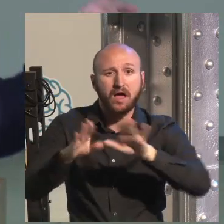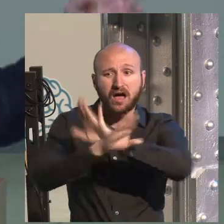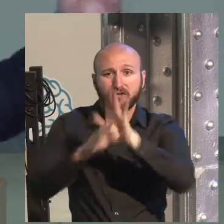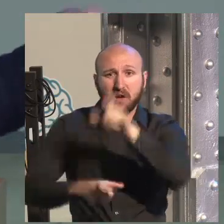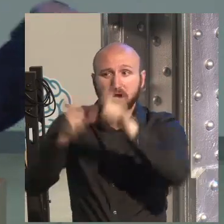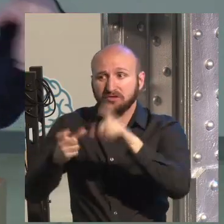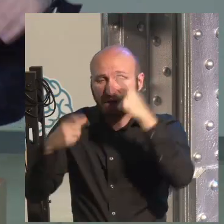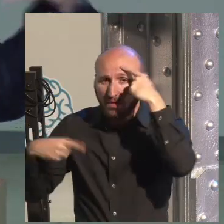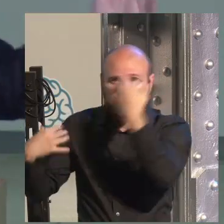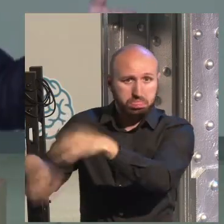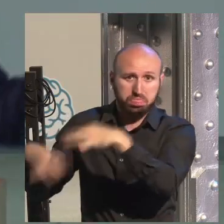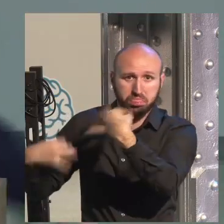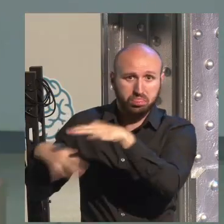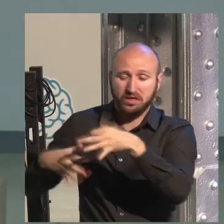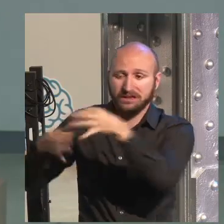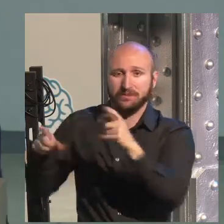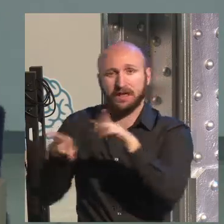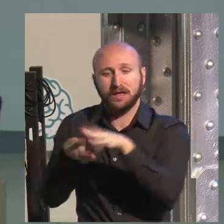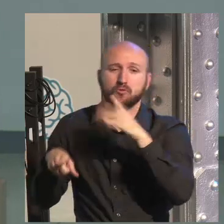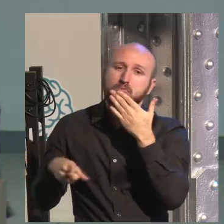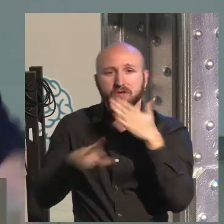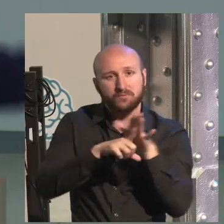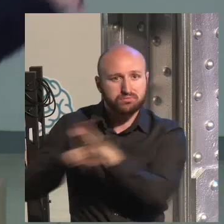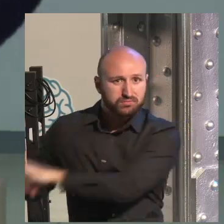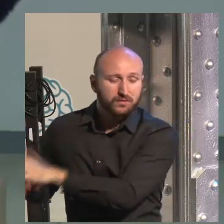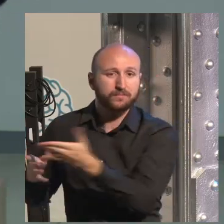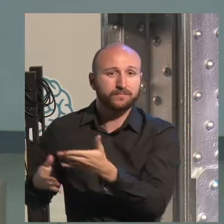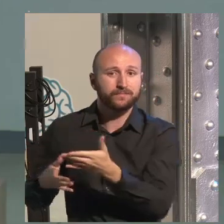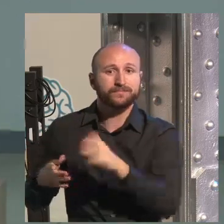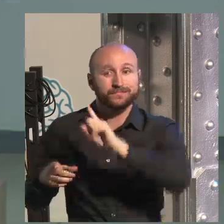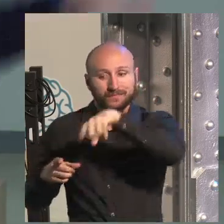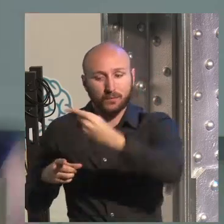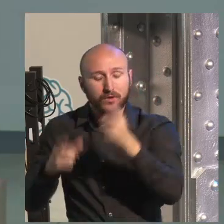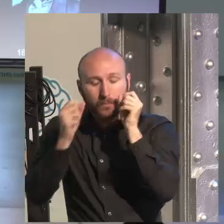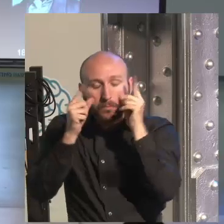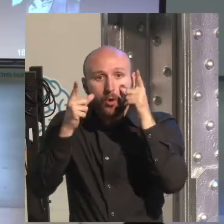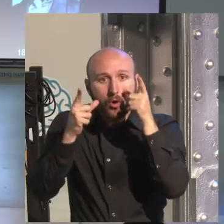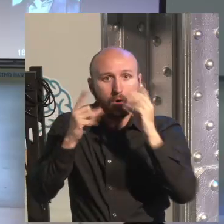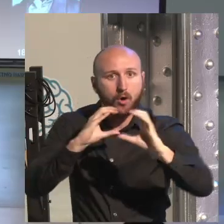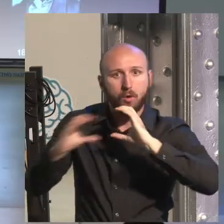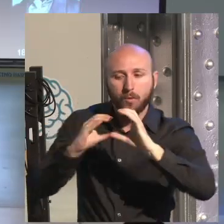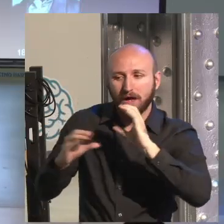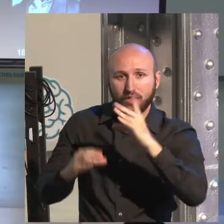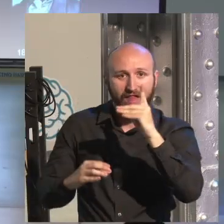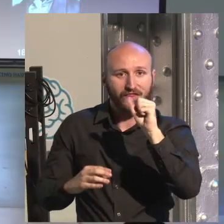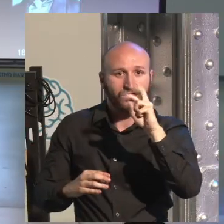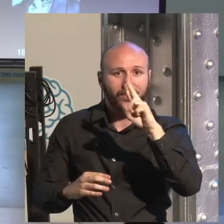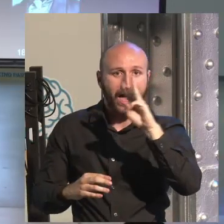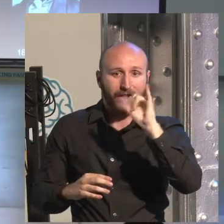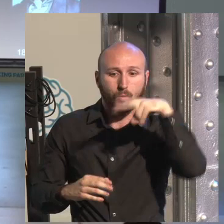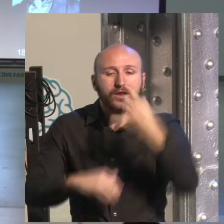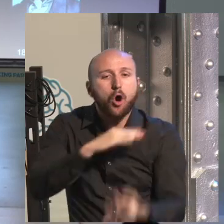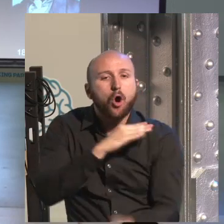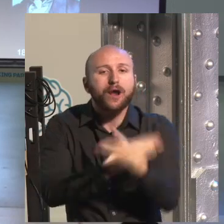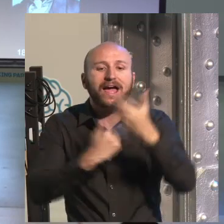desapercibida, todo hay que decirlo, y que posteriormente fue seguida por la publicación del libro de Darwin, El origen de las